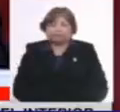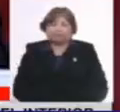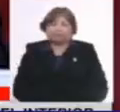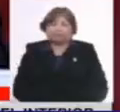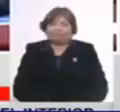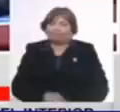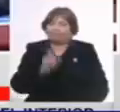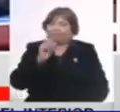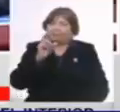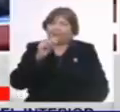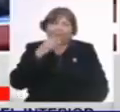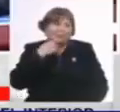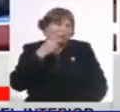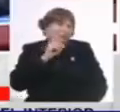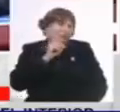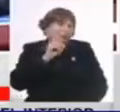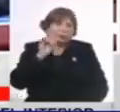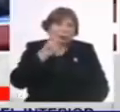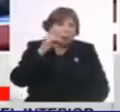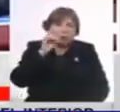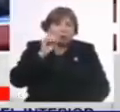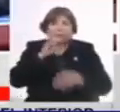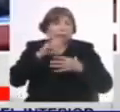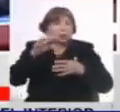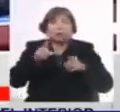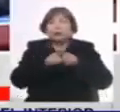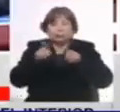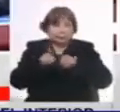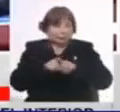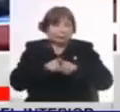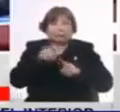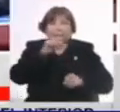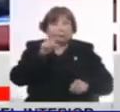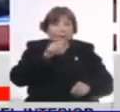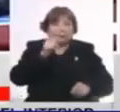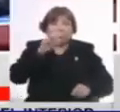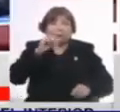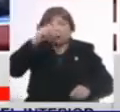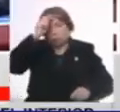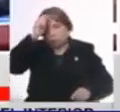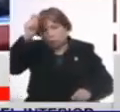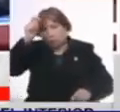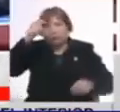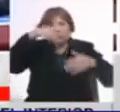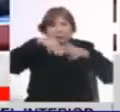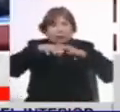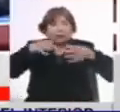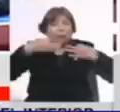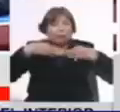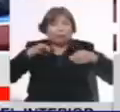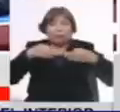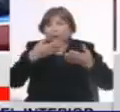Bueno, no solamente es Lima, San Juan del Urigancho y Los Conos, sino también Sarumía, la región Tumbes, ingreso al país, que